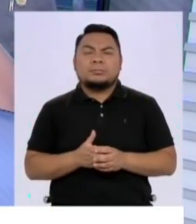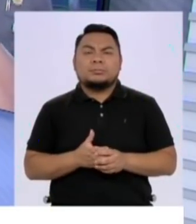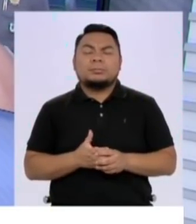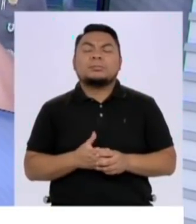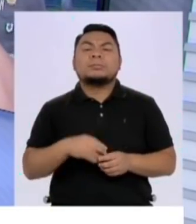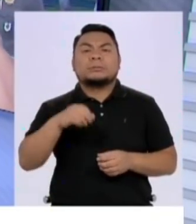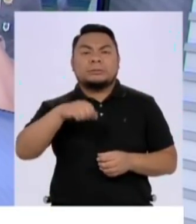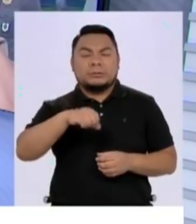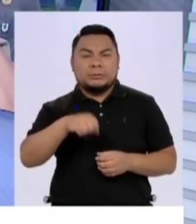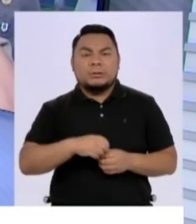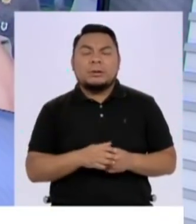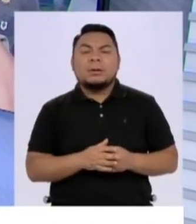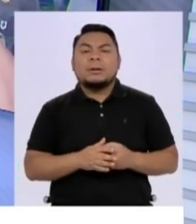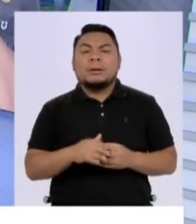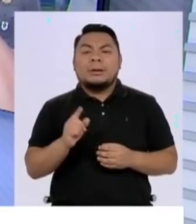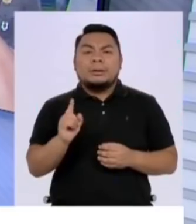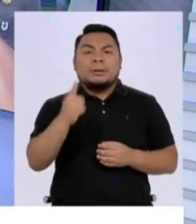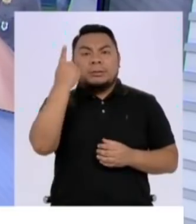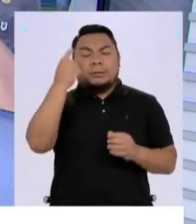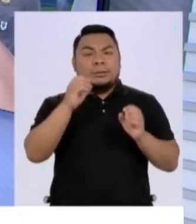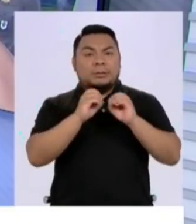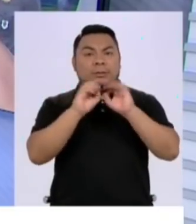Sí, mire, fue el primer día.